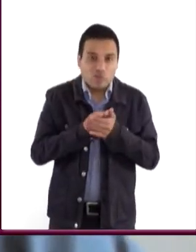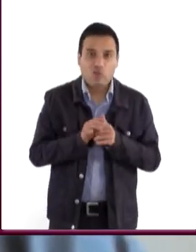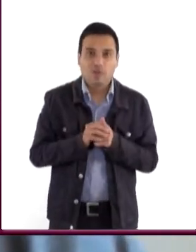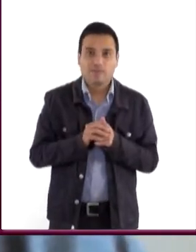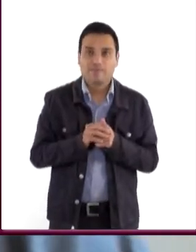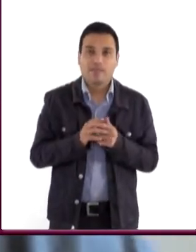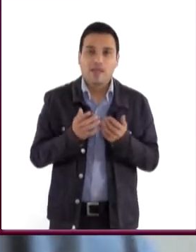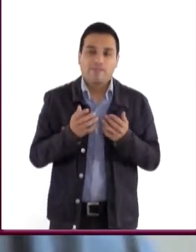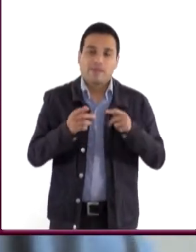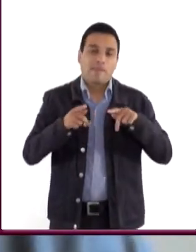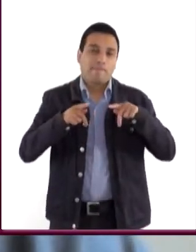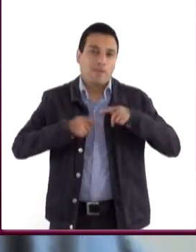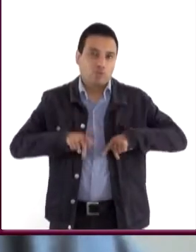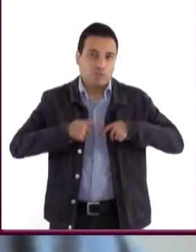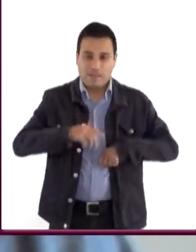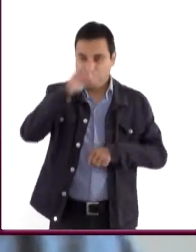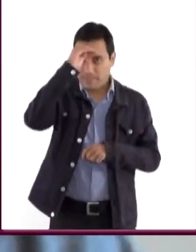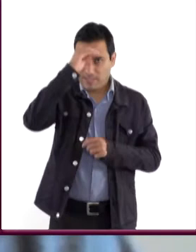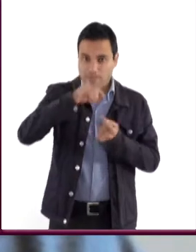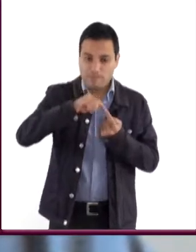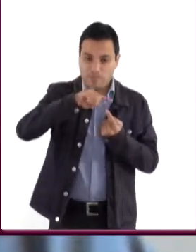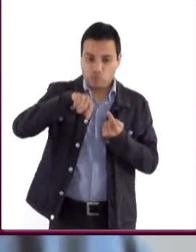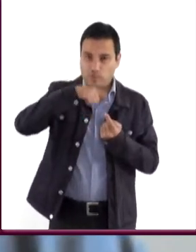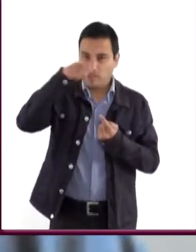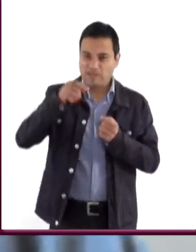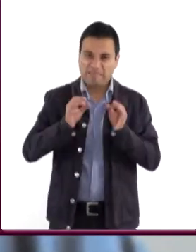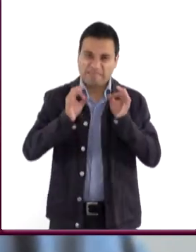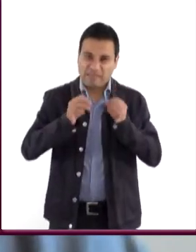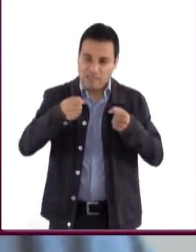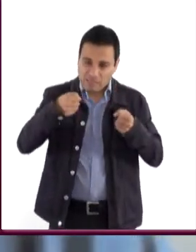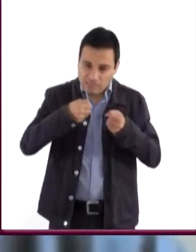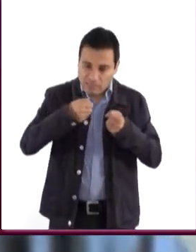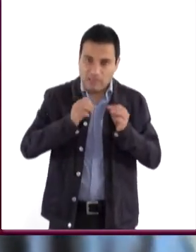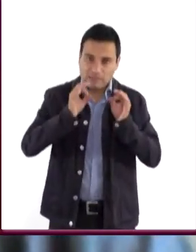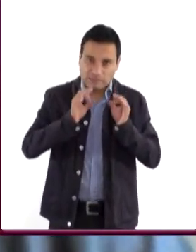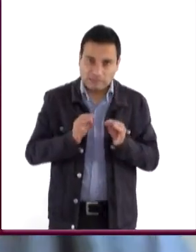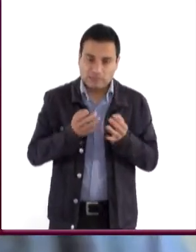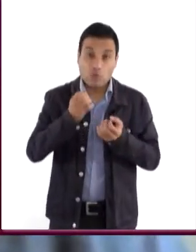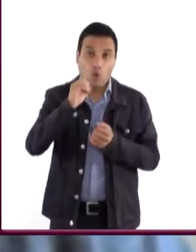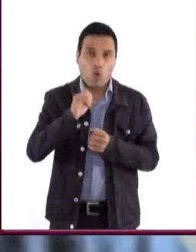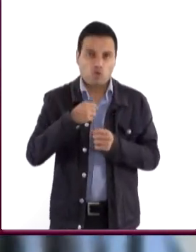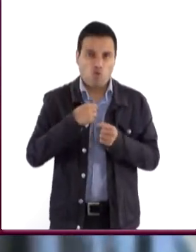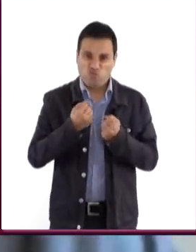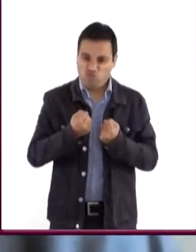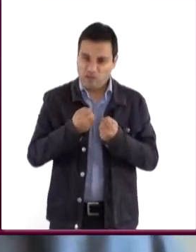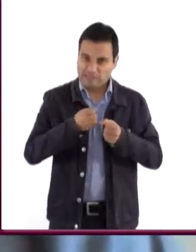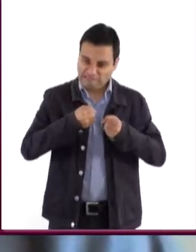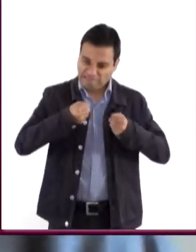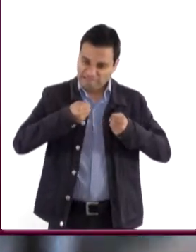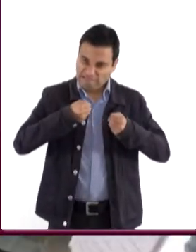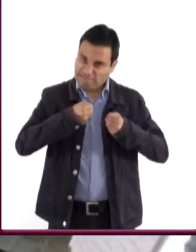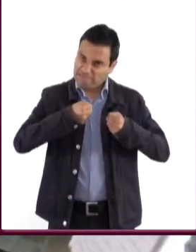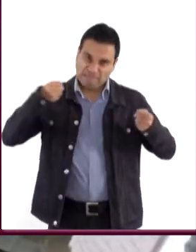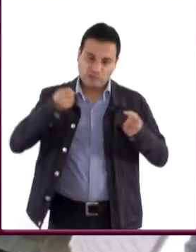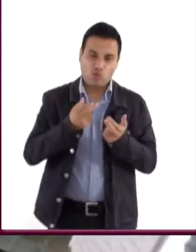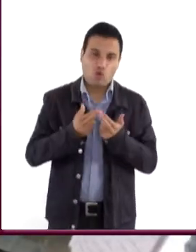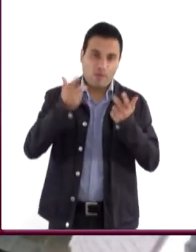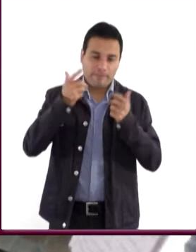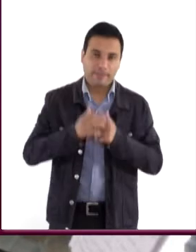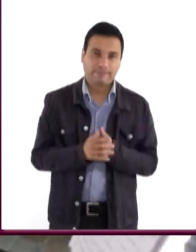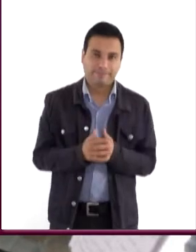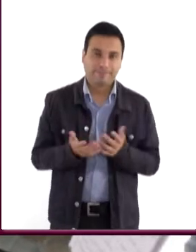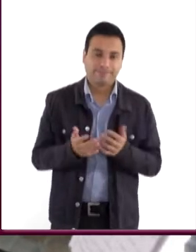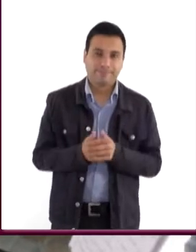resorte es perfectamente elástico. Por ejemplo, está ignorando uno el hecho de que si le aplicas demasiada fuerza, el resorte se rompe, ¿no? Claro.